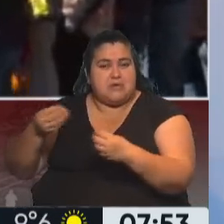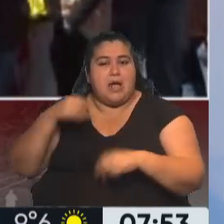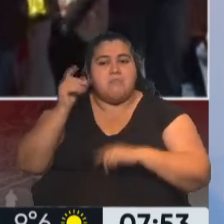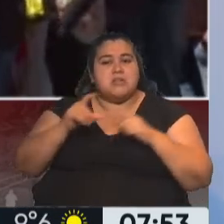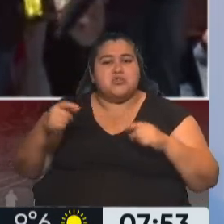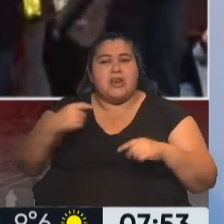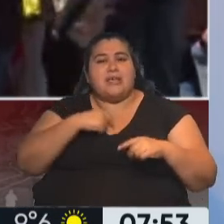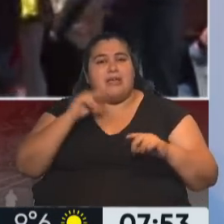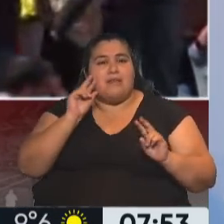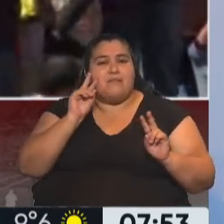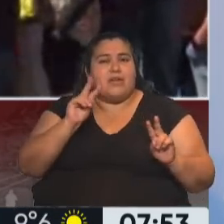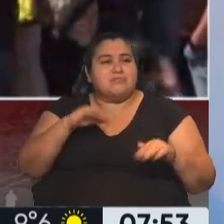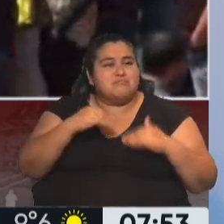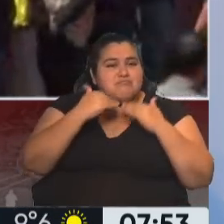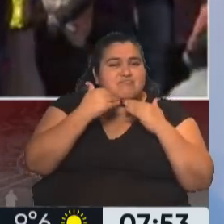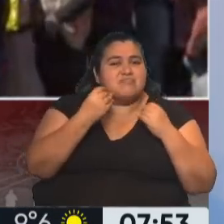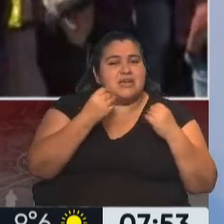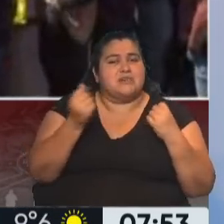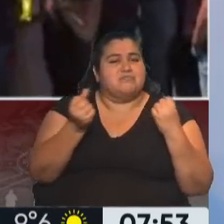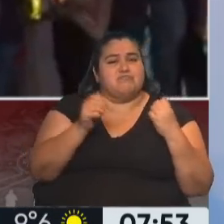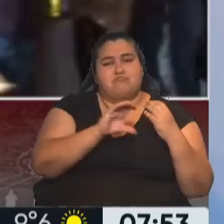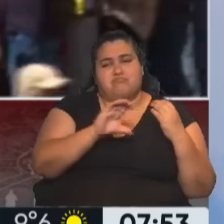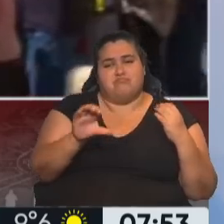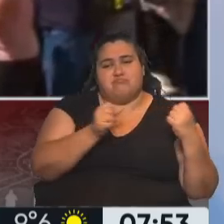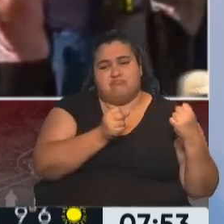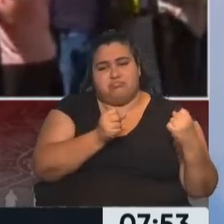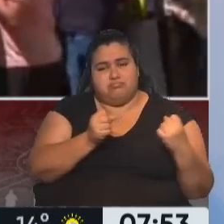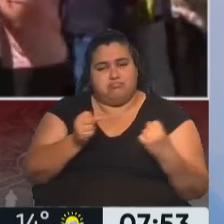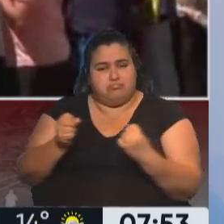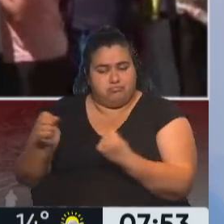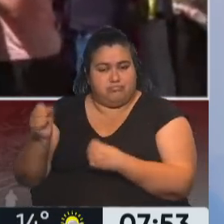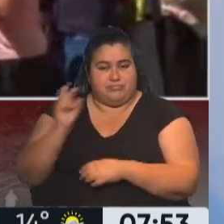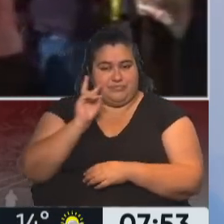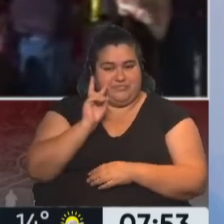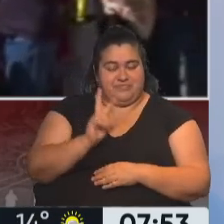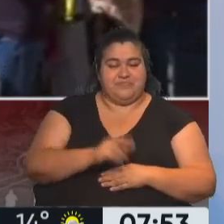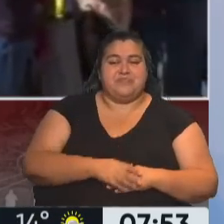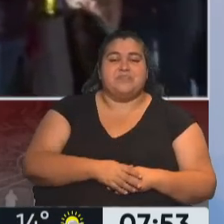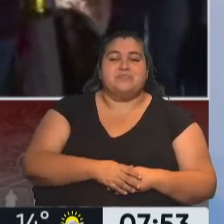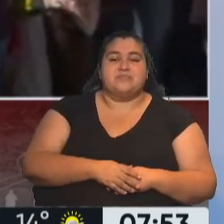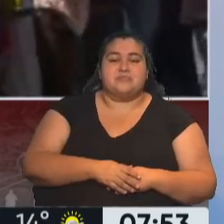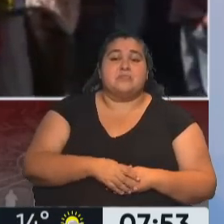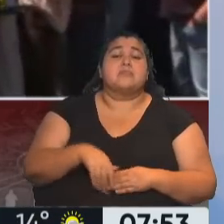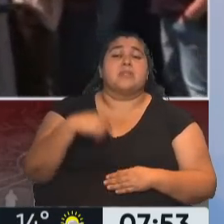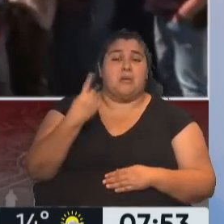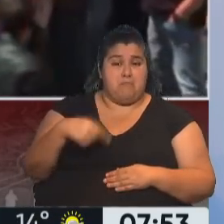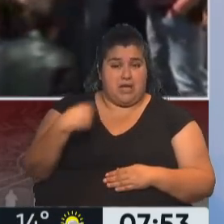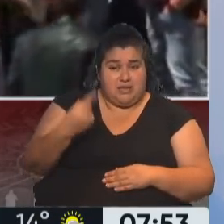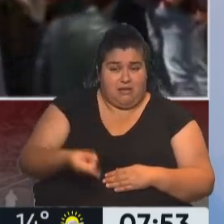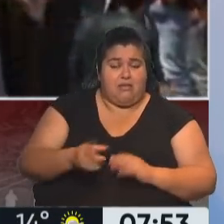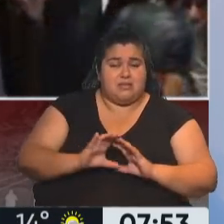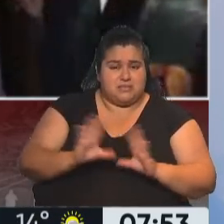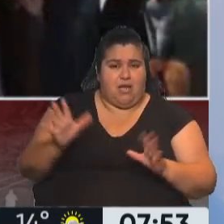por ver el paso del féretro de Francisco en los últimos 100 metros hasta que llegue a su última morada, que recordemos que a partir de mañana ya